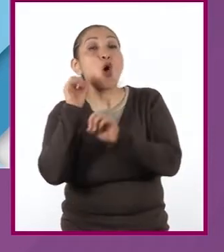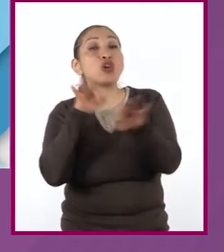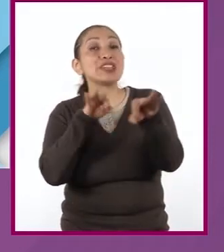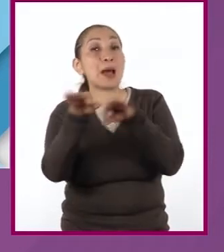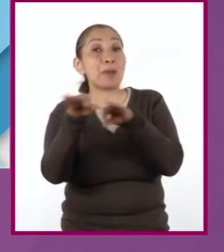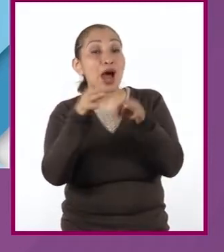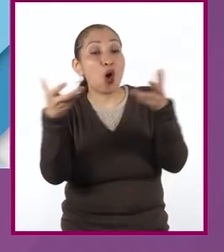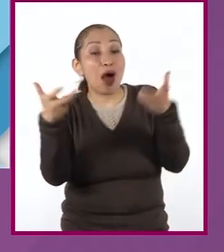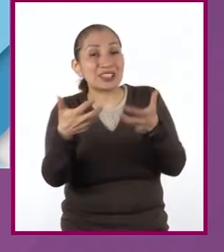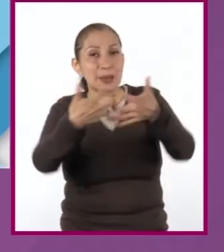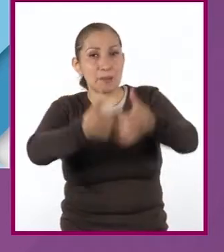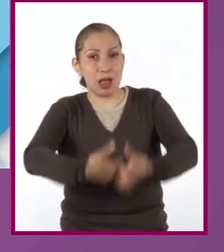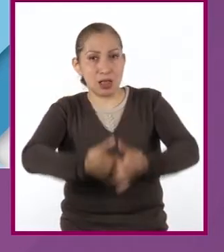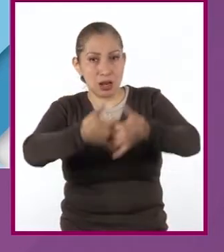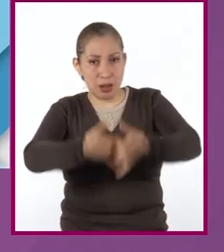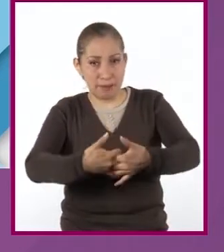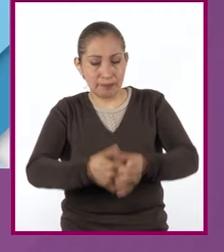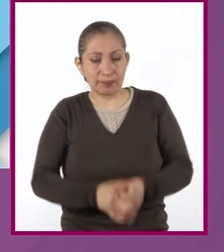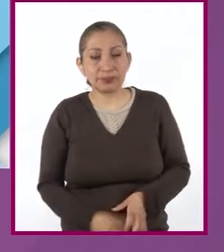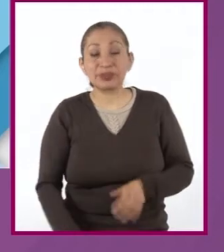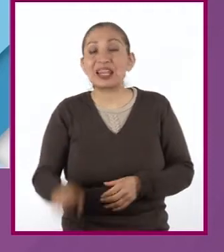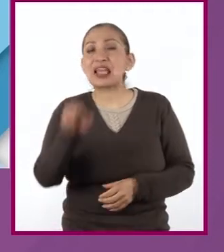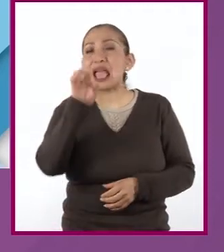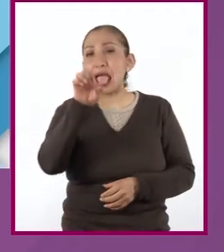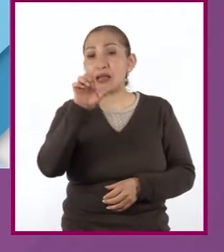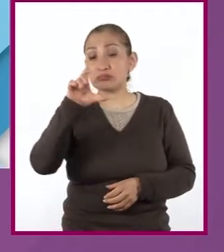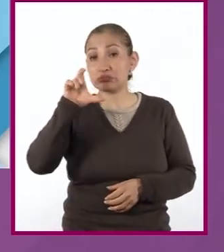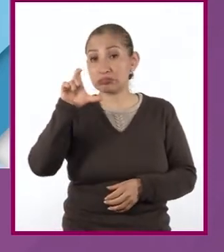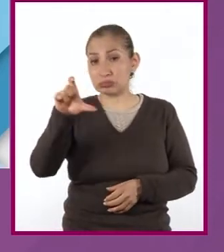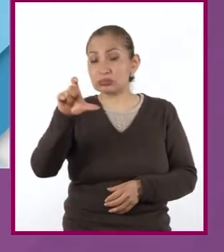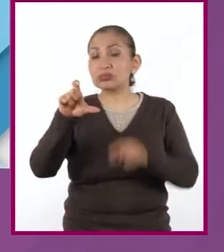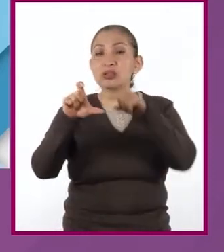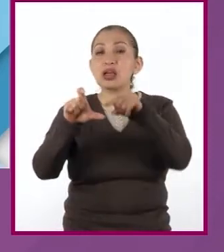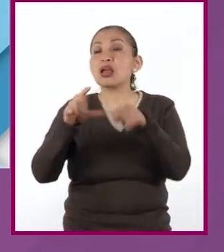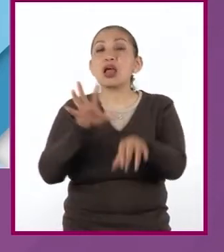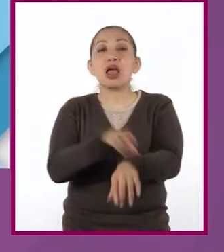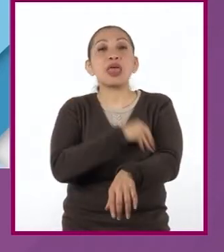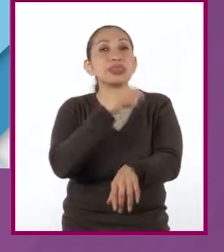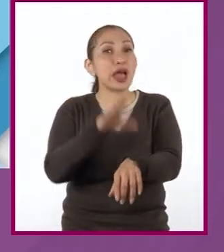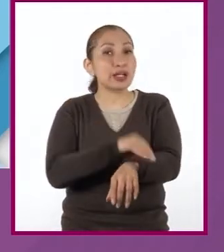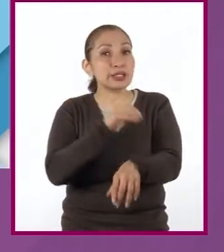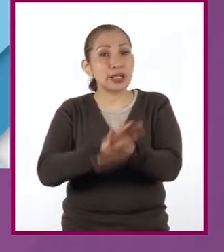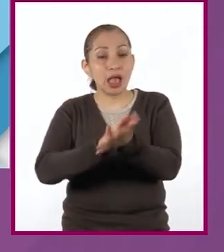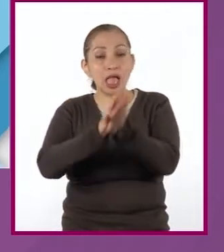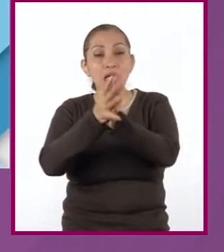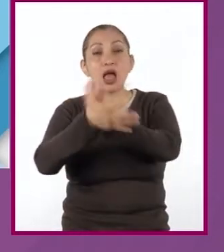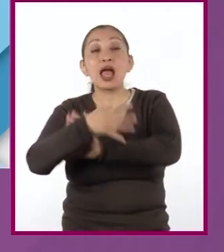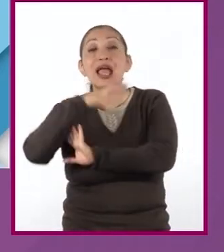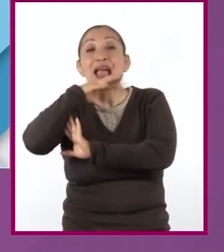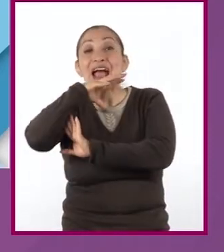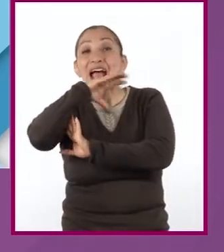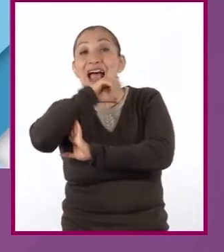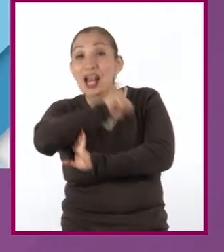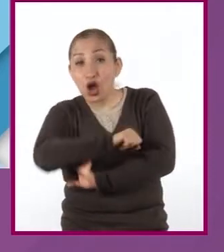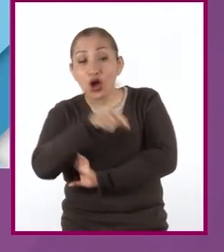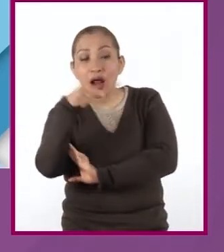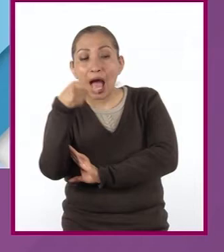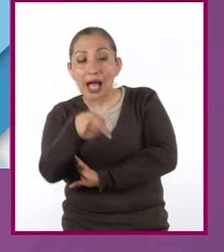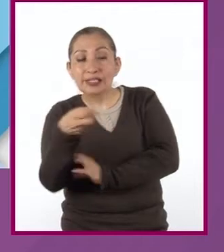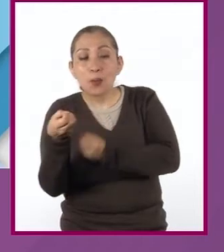que realiza la máquina. Y E mayúscula es la energía en forma de calor que se le